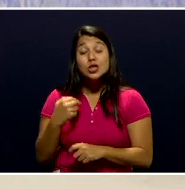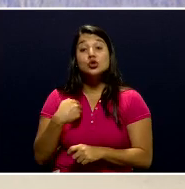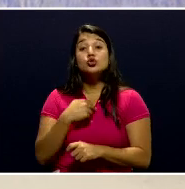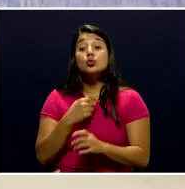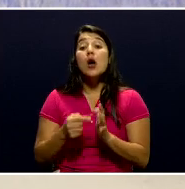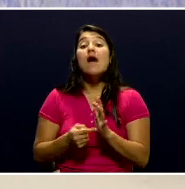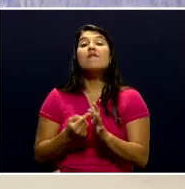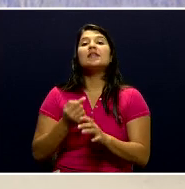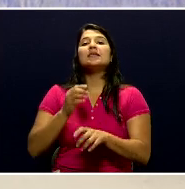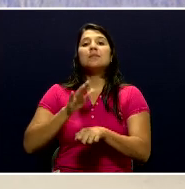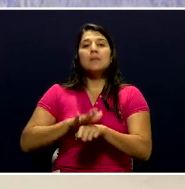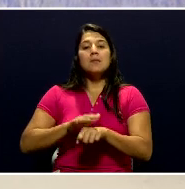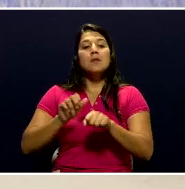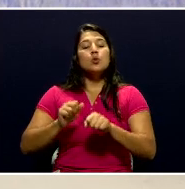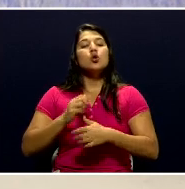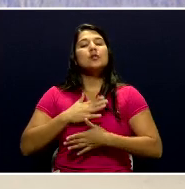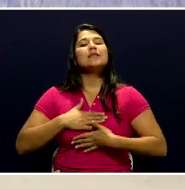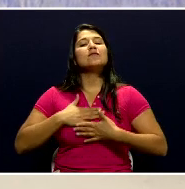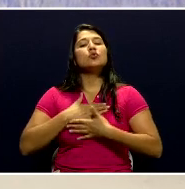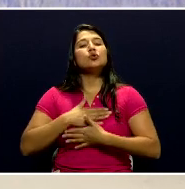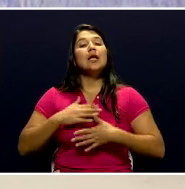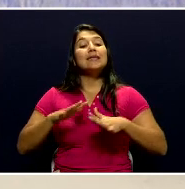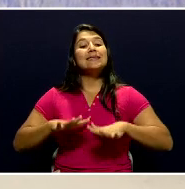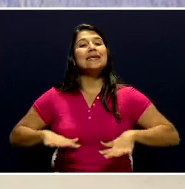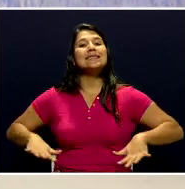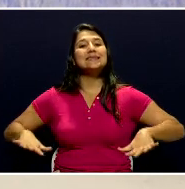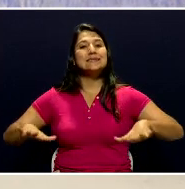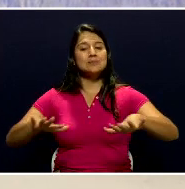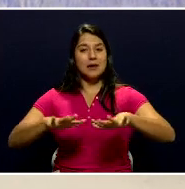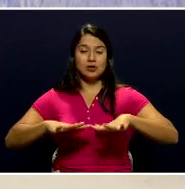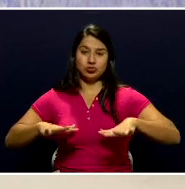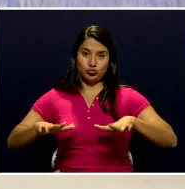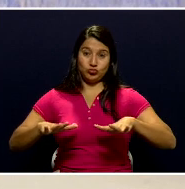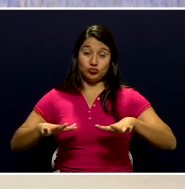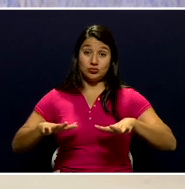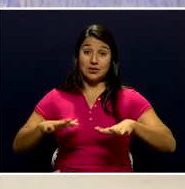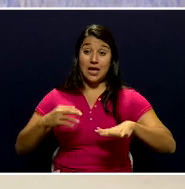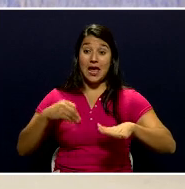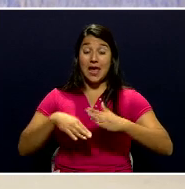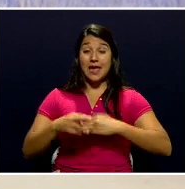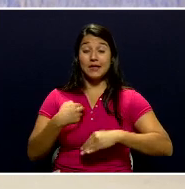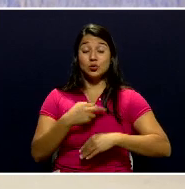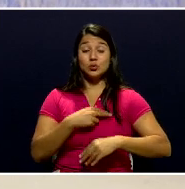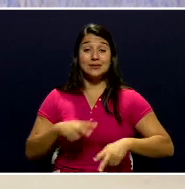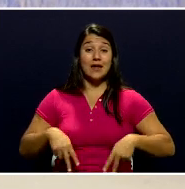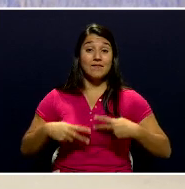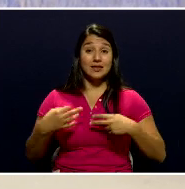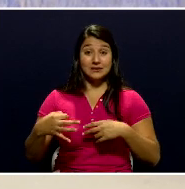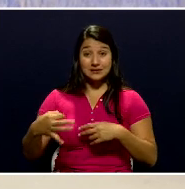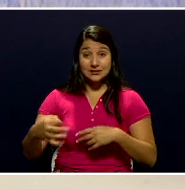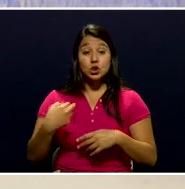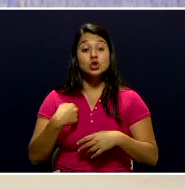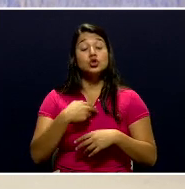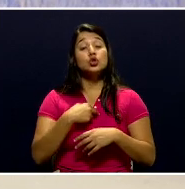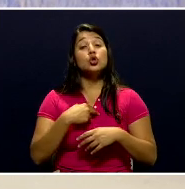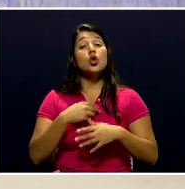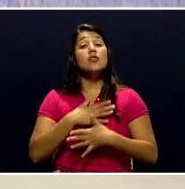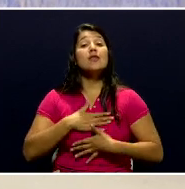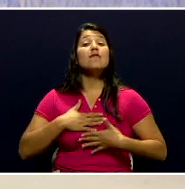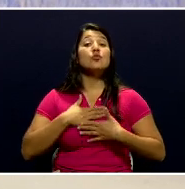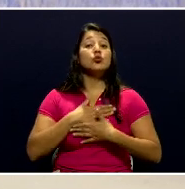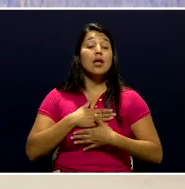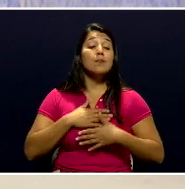disfrutar de un espacio común. En nuestra cotidianidad disfrutamos de los espacios comunes con